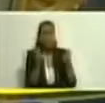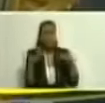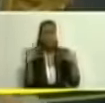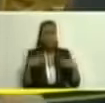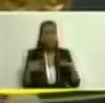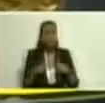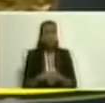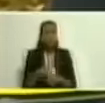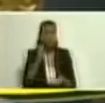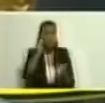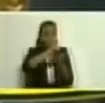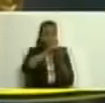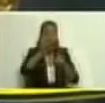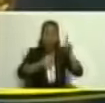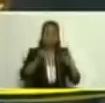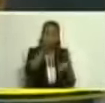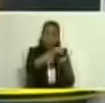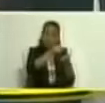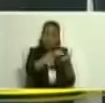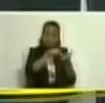Aquí los tengo anotados algunos.